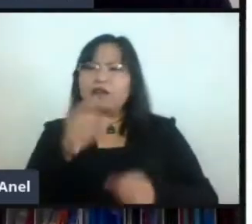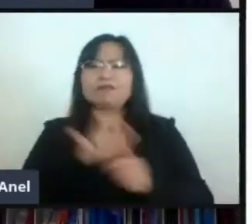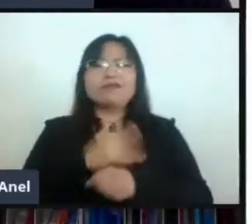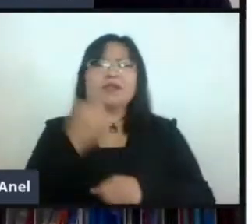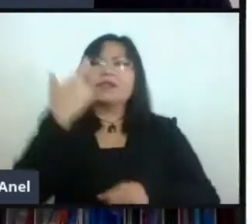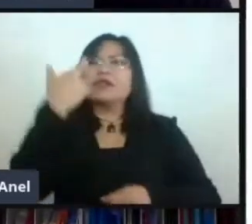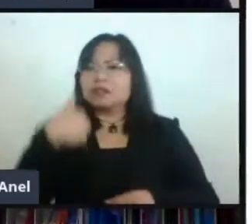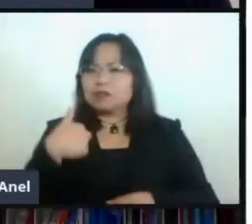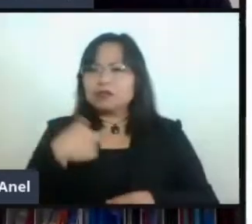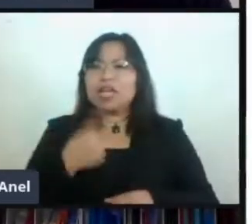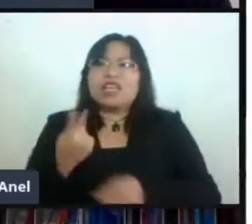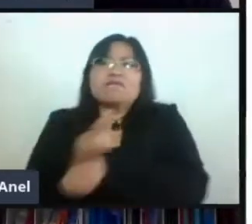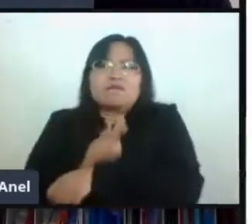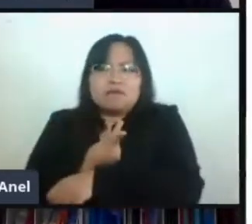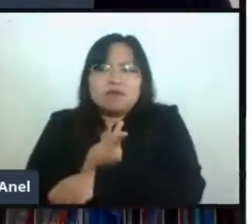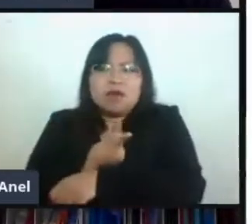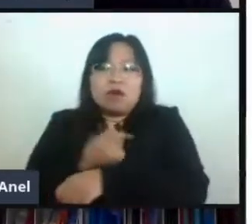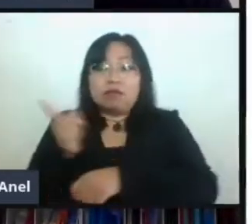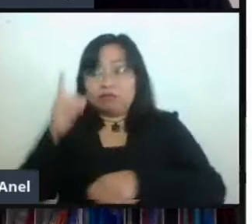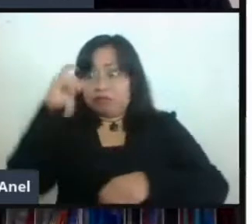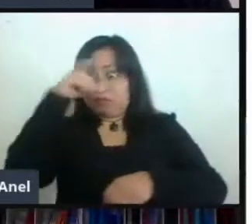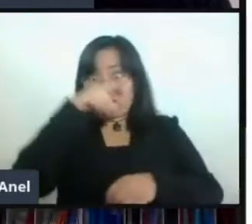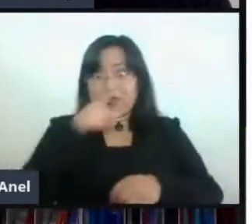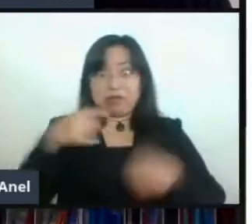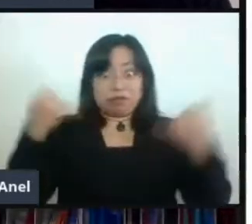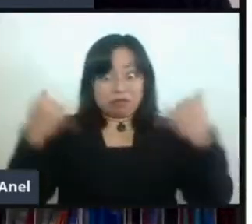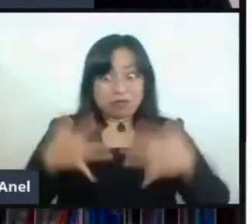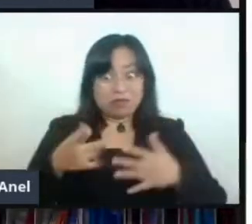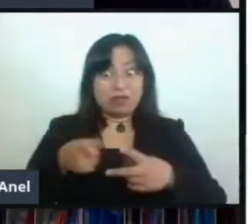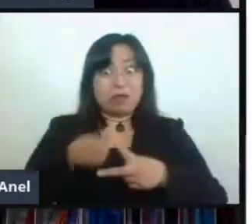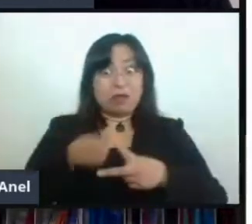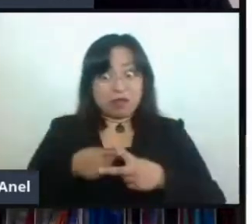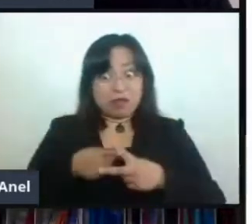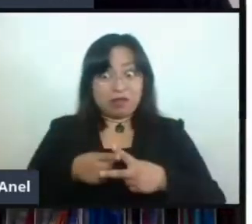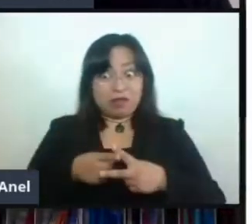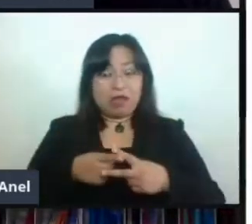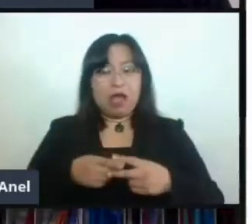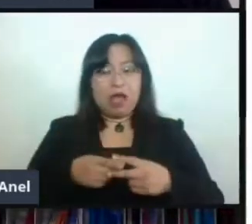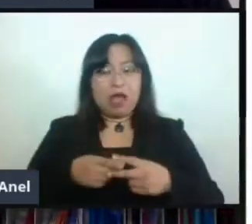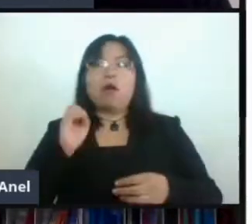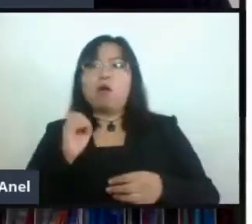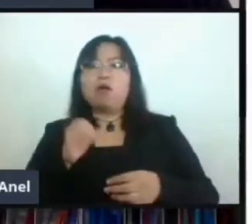suma? ¿Qué es lo que te está costando trabajo? O sea, devolverle, o qué bien te quedó esto,